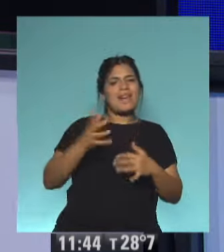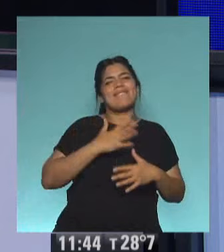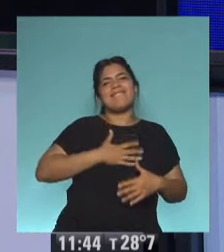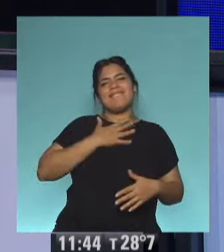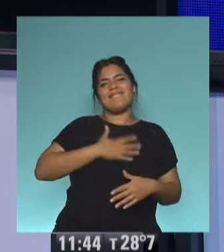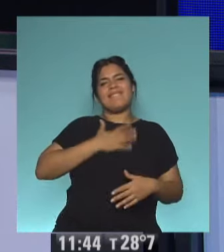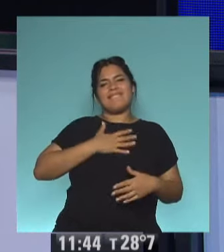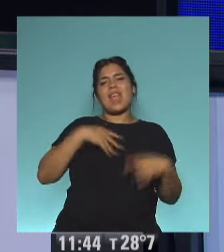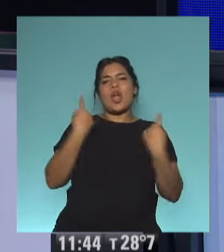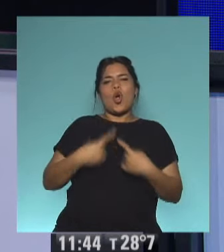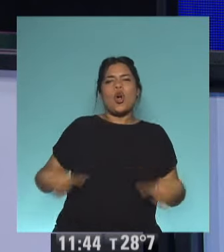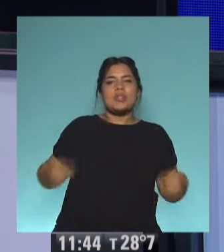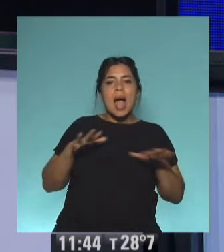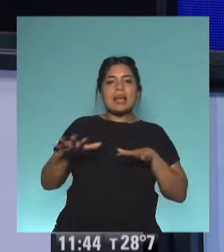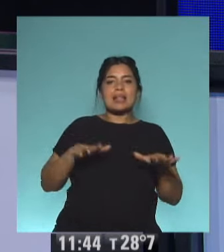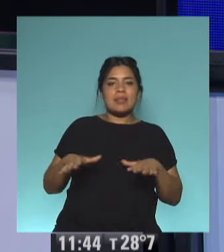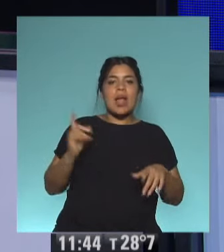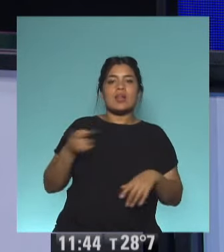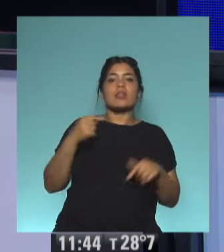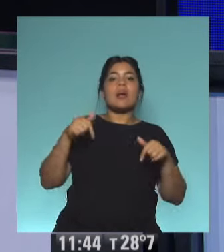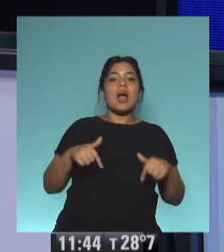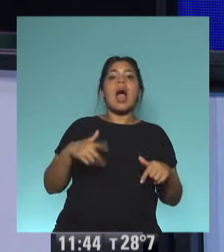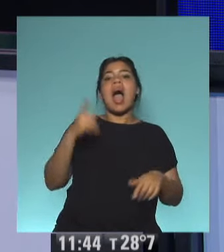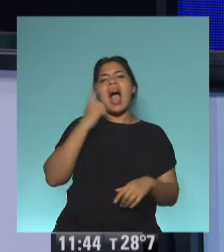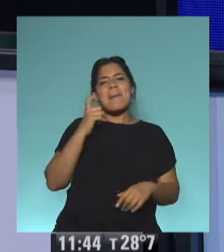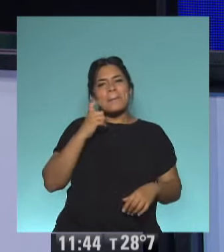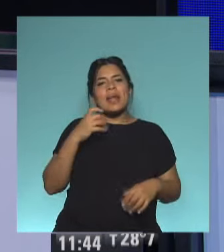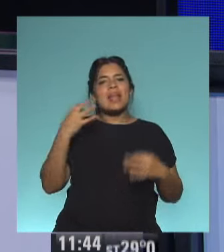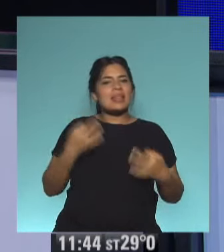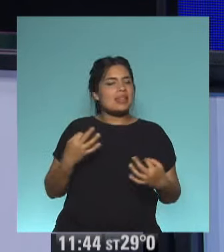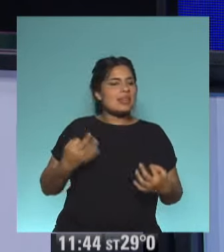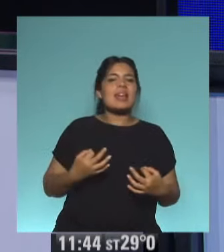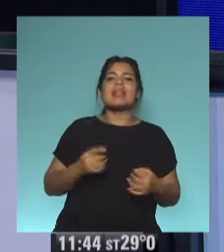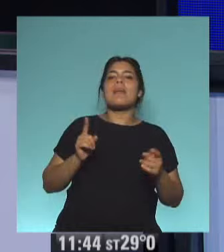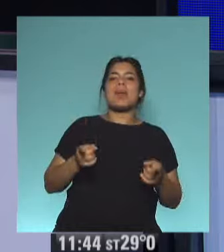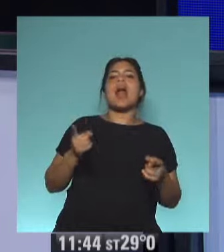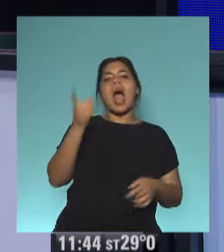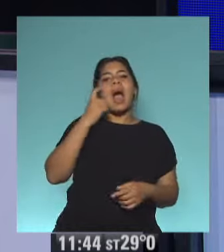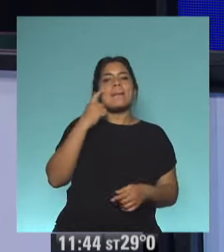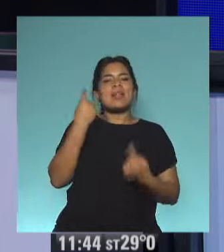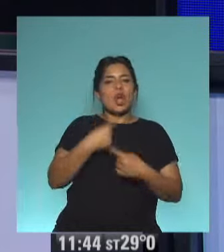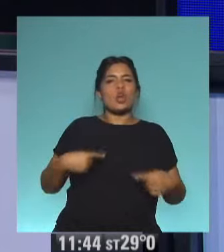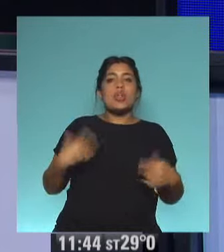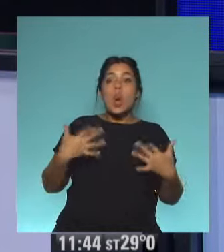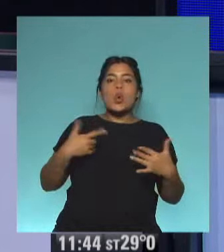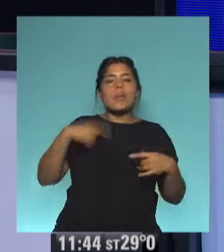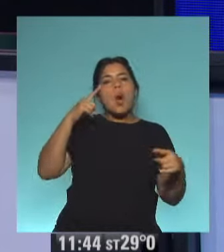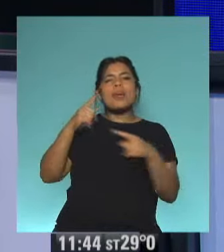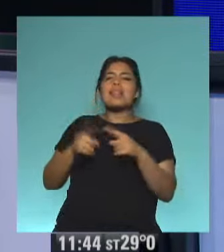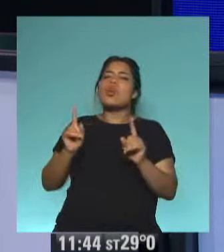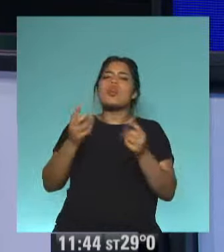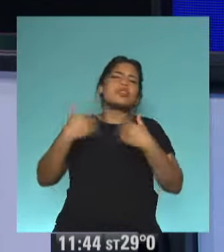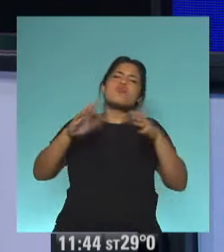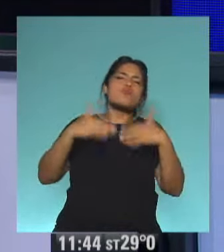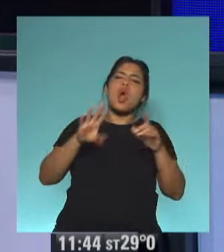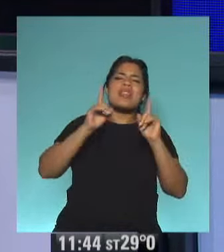hicimos en música. Todas las cosas que fuimos aprendiendo nos desprendieron y aprendimos un montón de otras cosas que por ahí no era el objetivo, pero de eso se